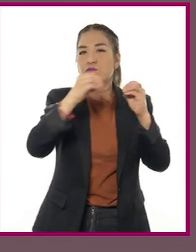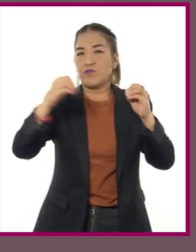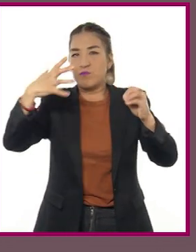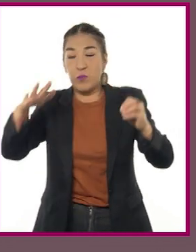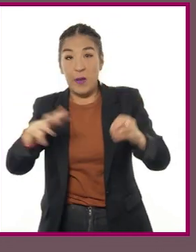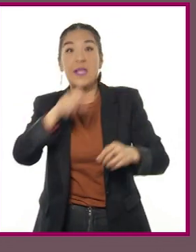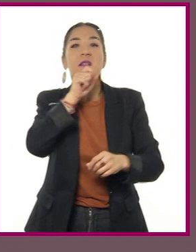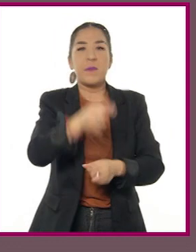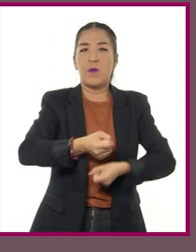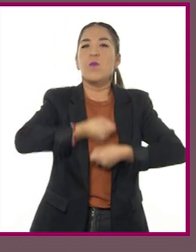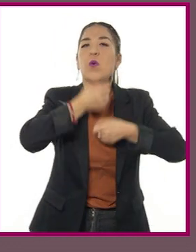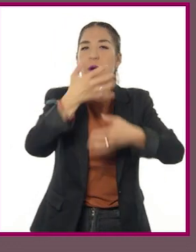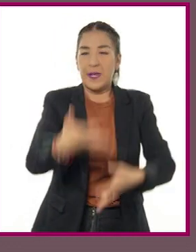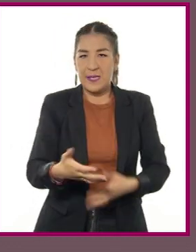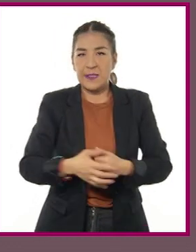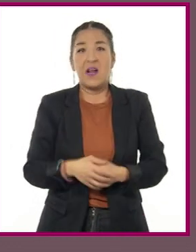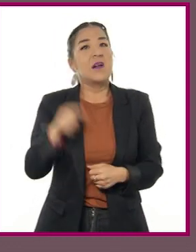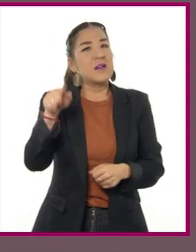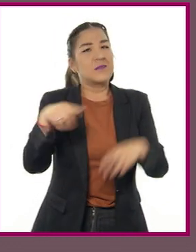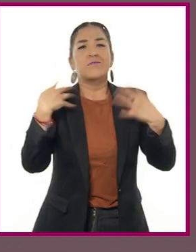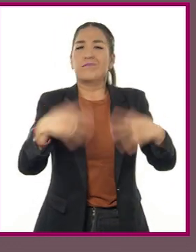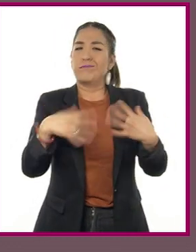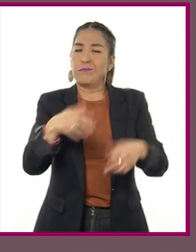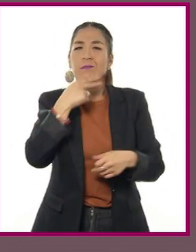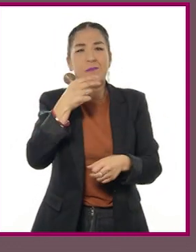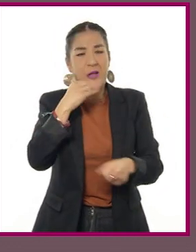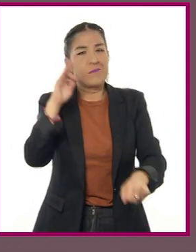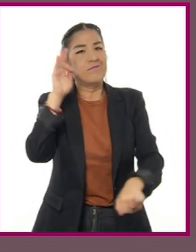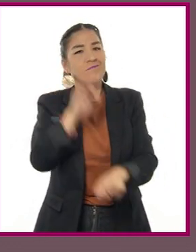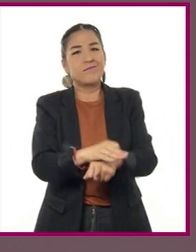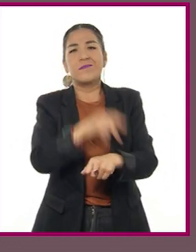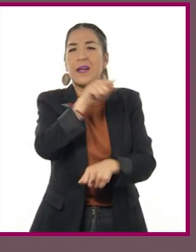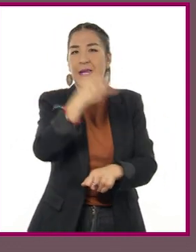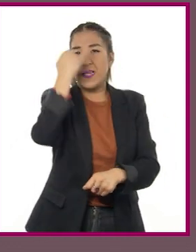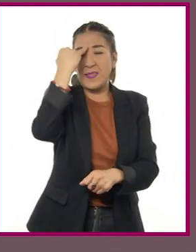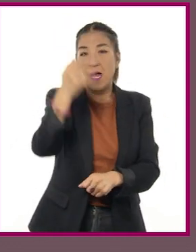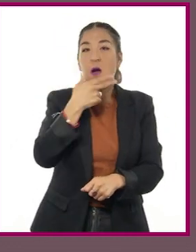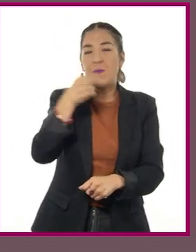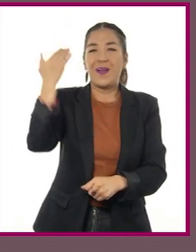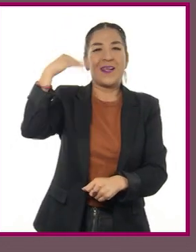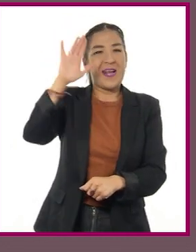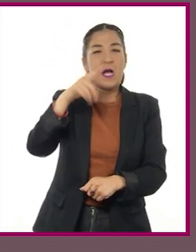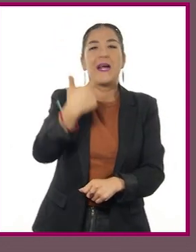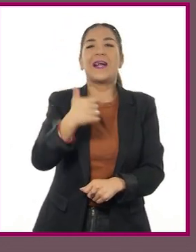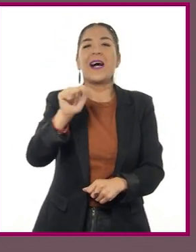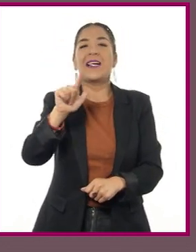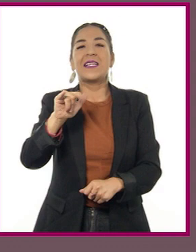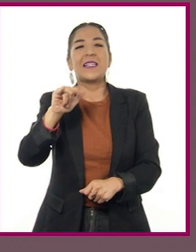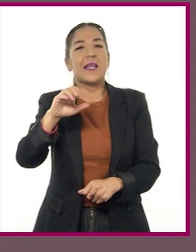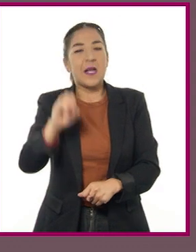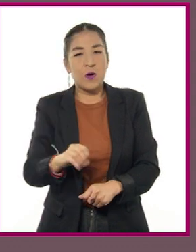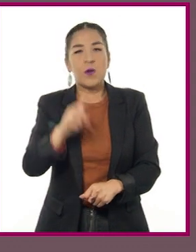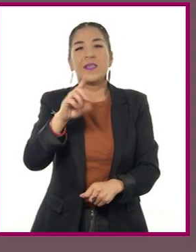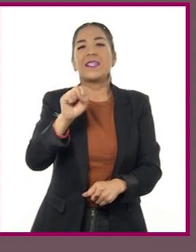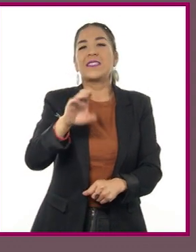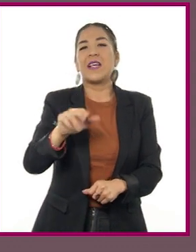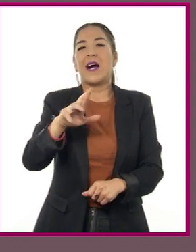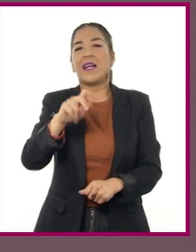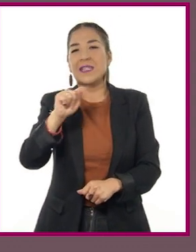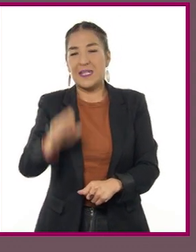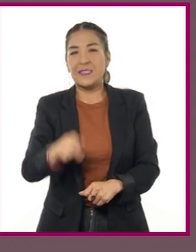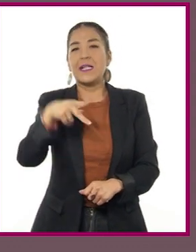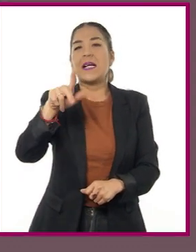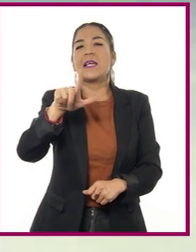y poeta. Defendía ideas basadas en Copérnico, Galileo, Descartes y Kepler.